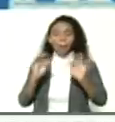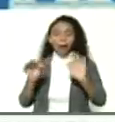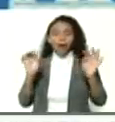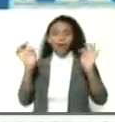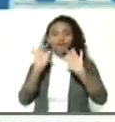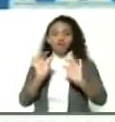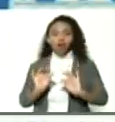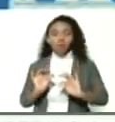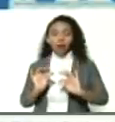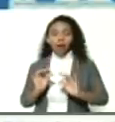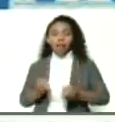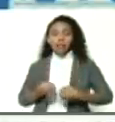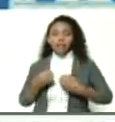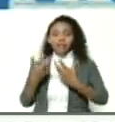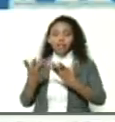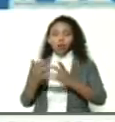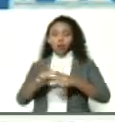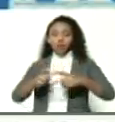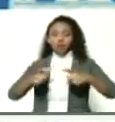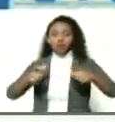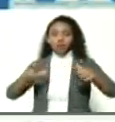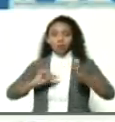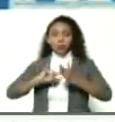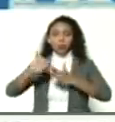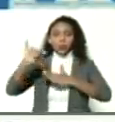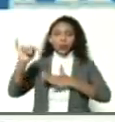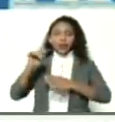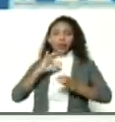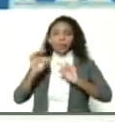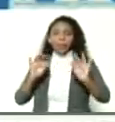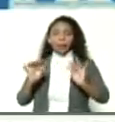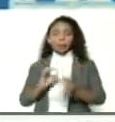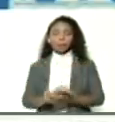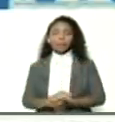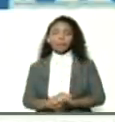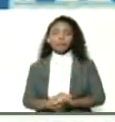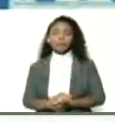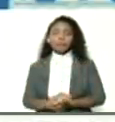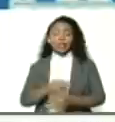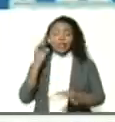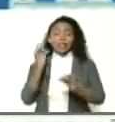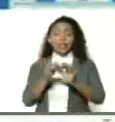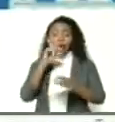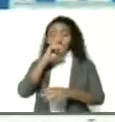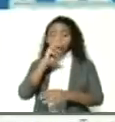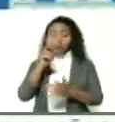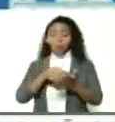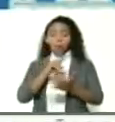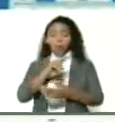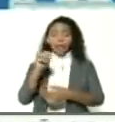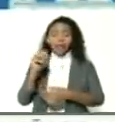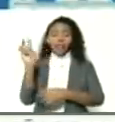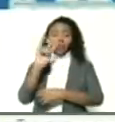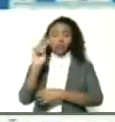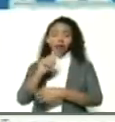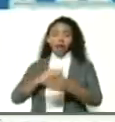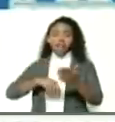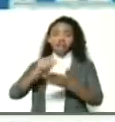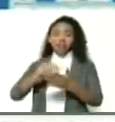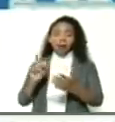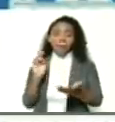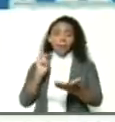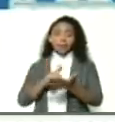ola de crecimiento de la tasa de contagio. Septiembre del año 2020, Venezuela firma y se